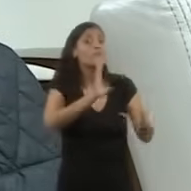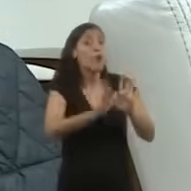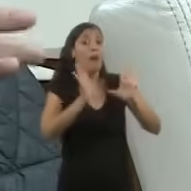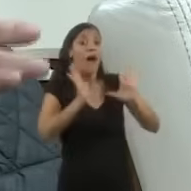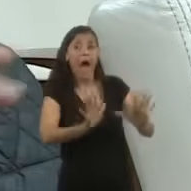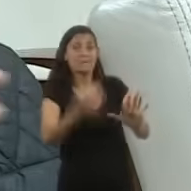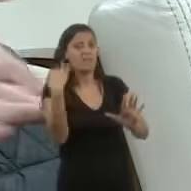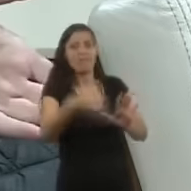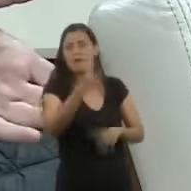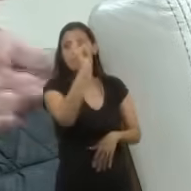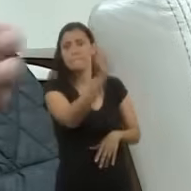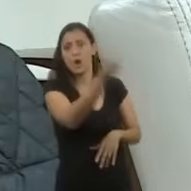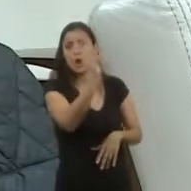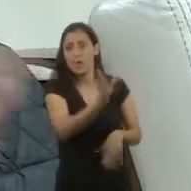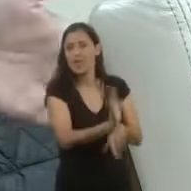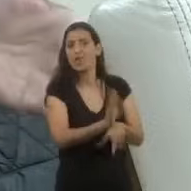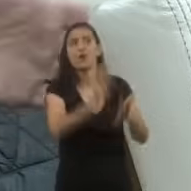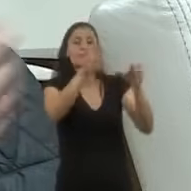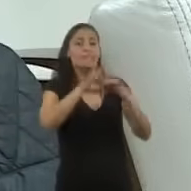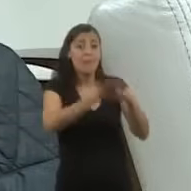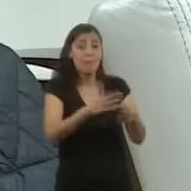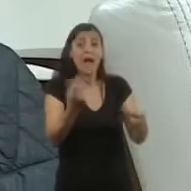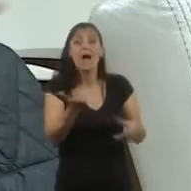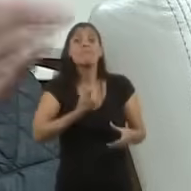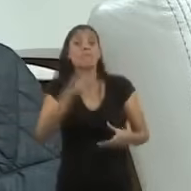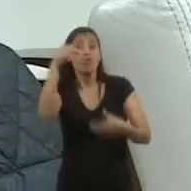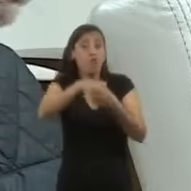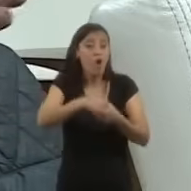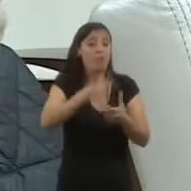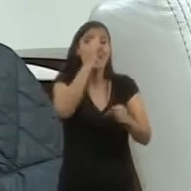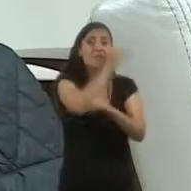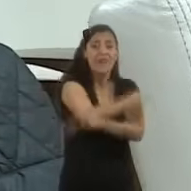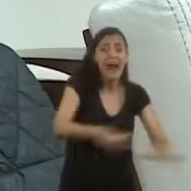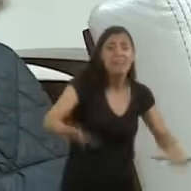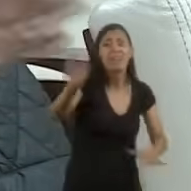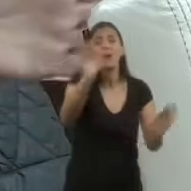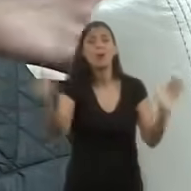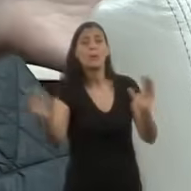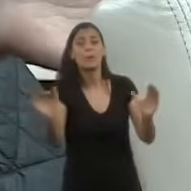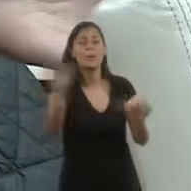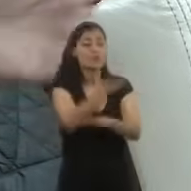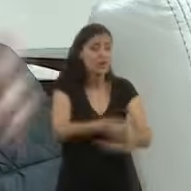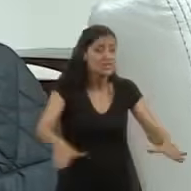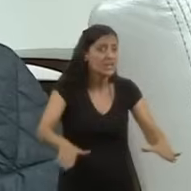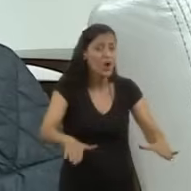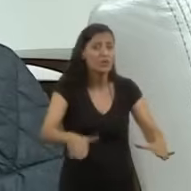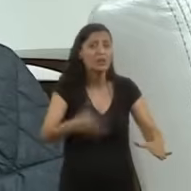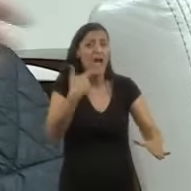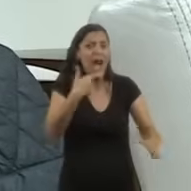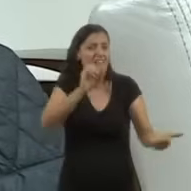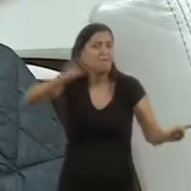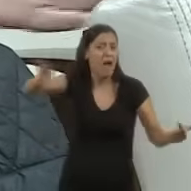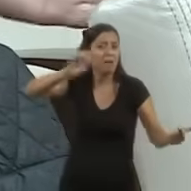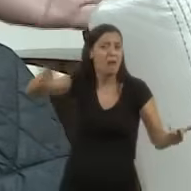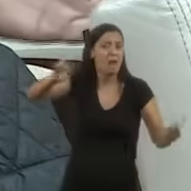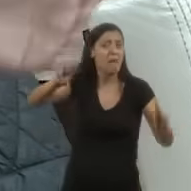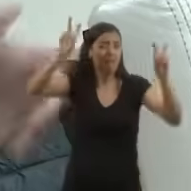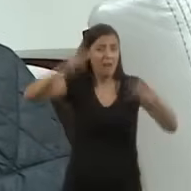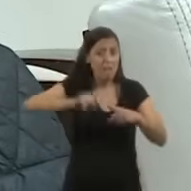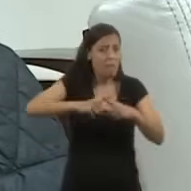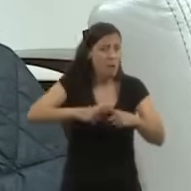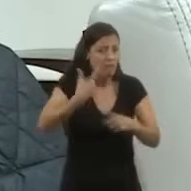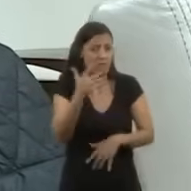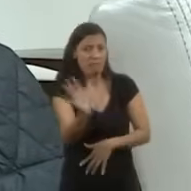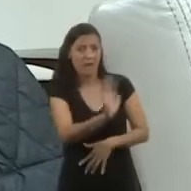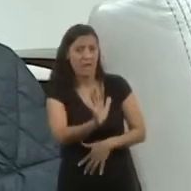de actos sobre todo en guarderías donde los menores de edad no tienen culpa Ni deben estar creo aprendiendo de de de política sobre todo cuando tienen 3